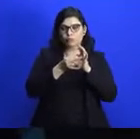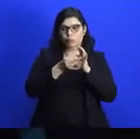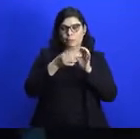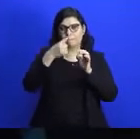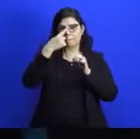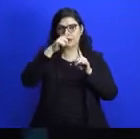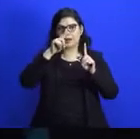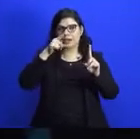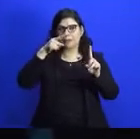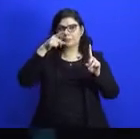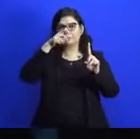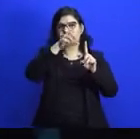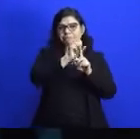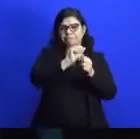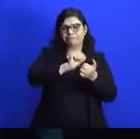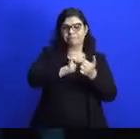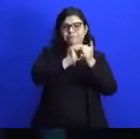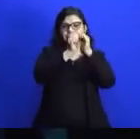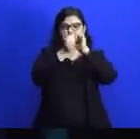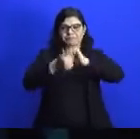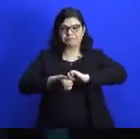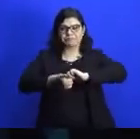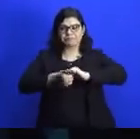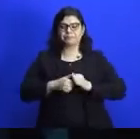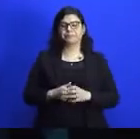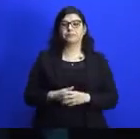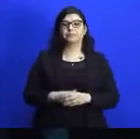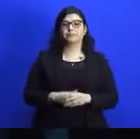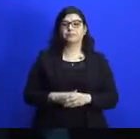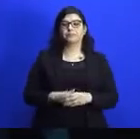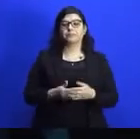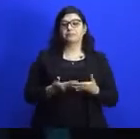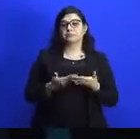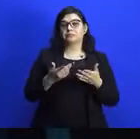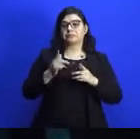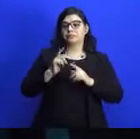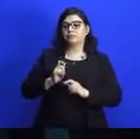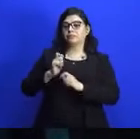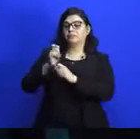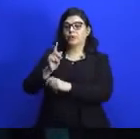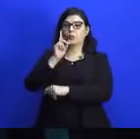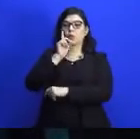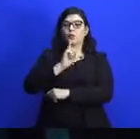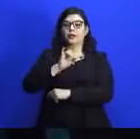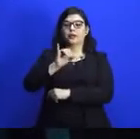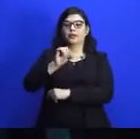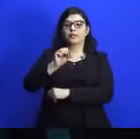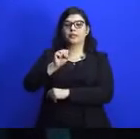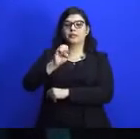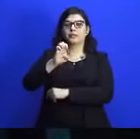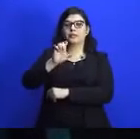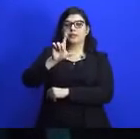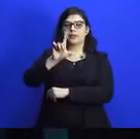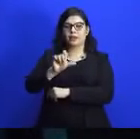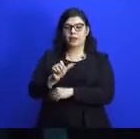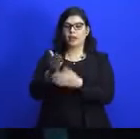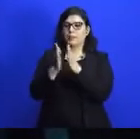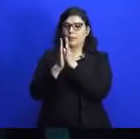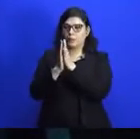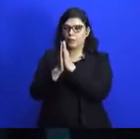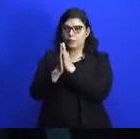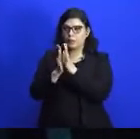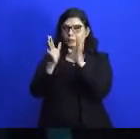hacia la regeneración. Ahora me gustaría darle la palabra a Isela Hernández para que nos